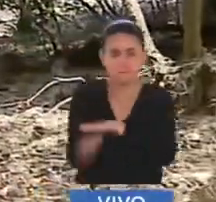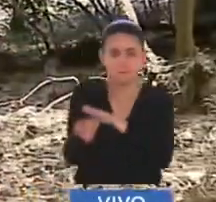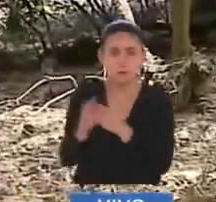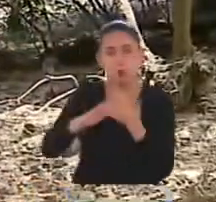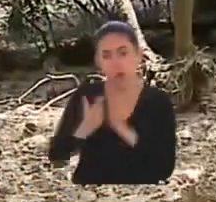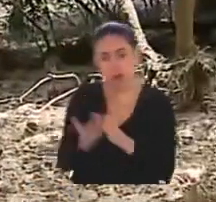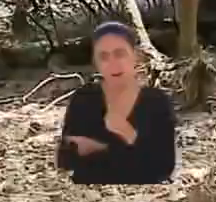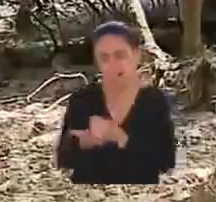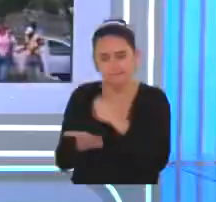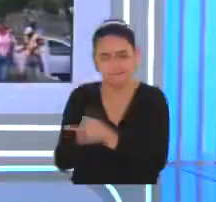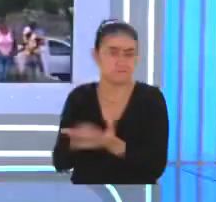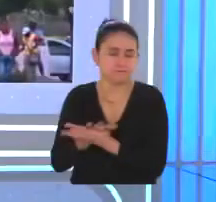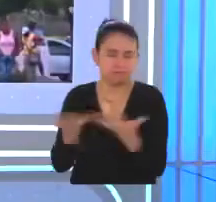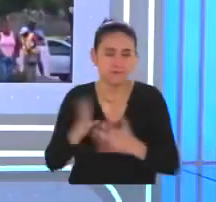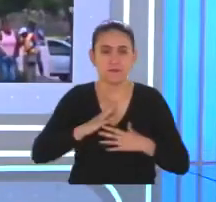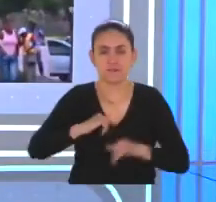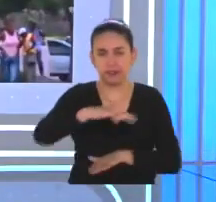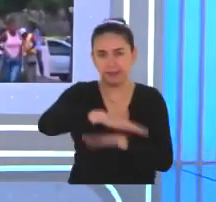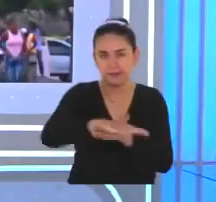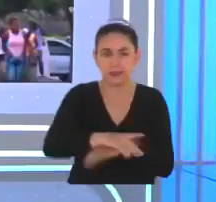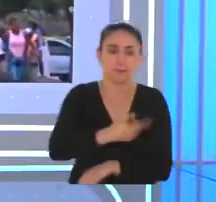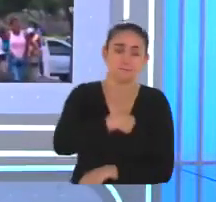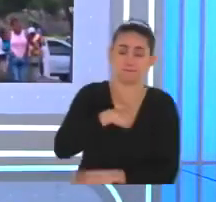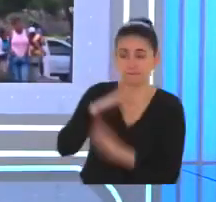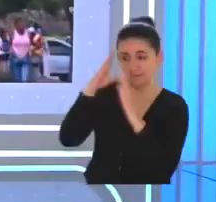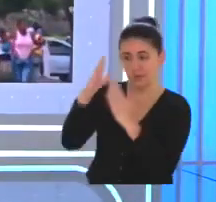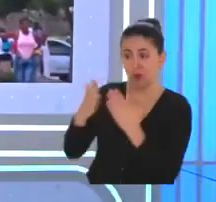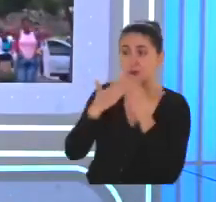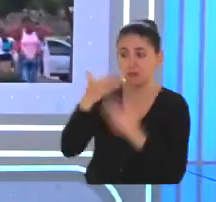noticias. Feliz tarde. Sara, estaremos pendientes